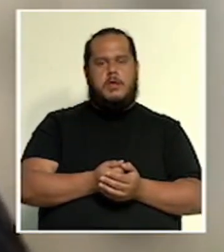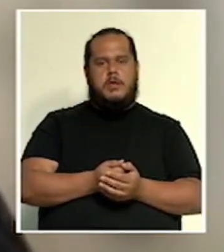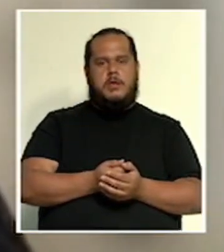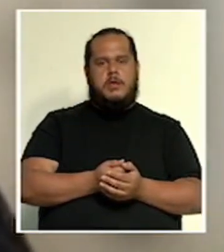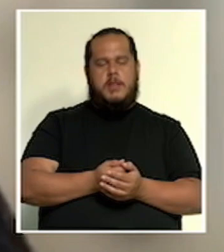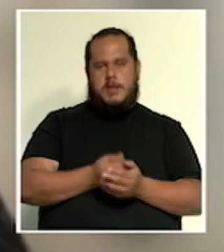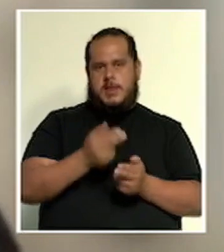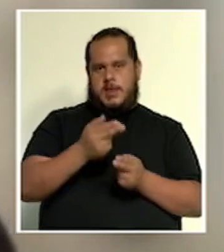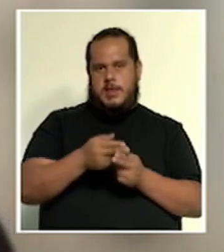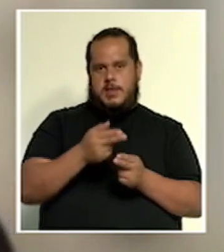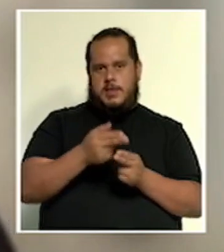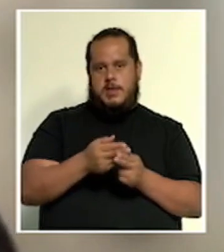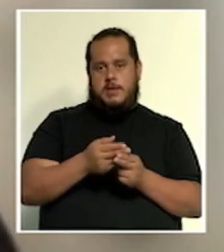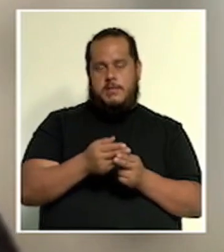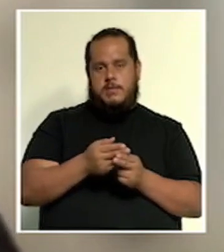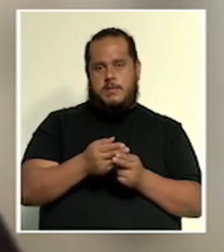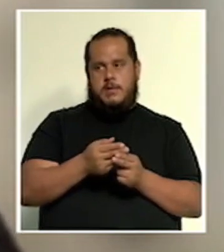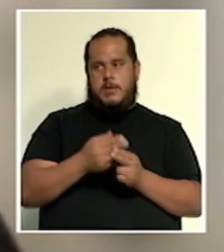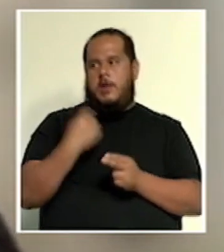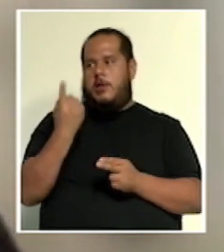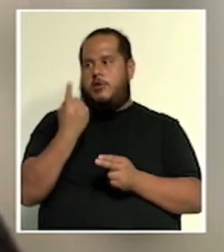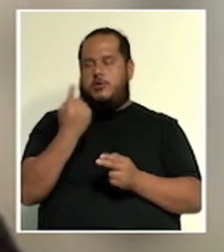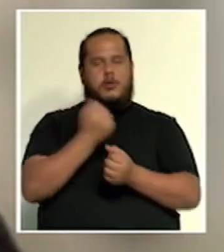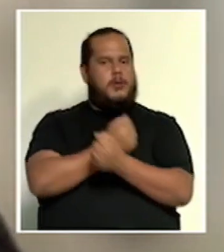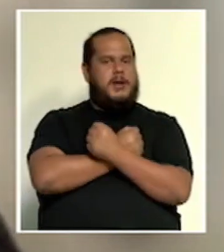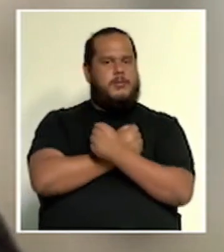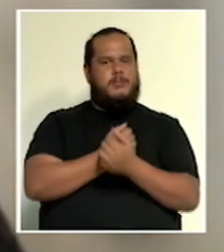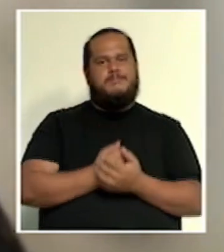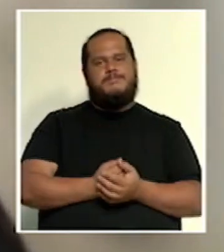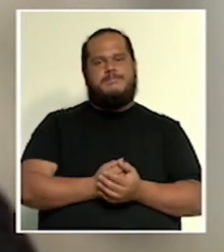justamente Solo el amor.